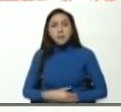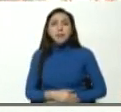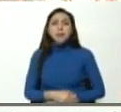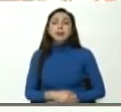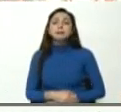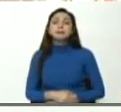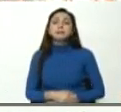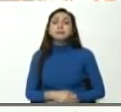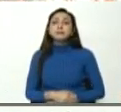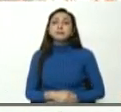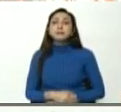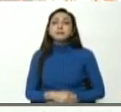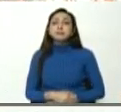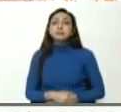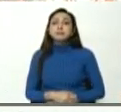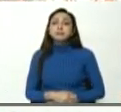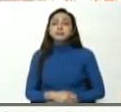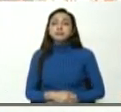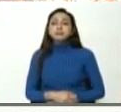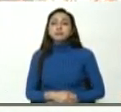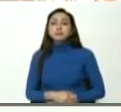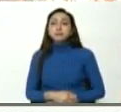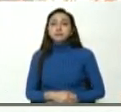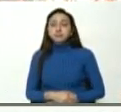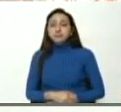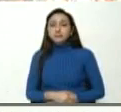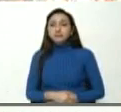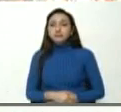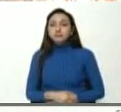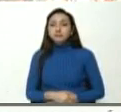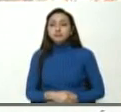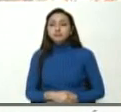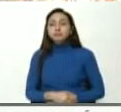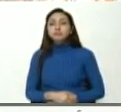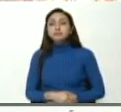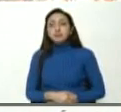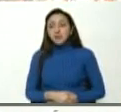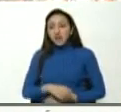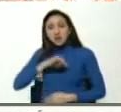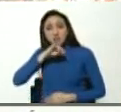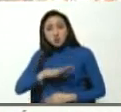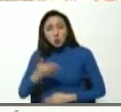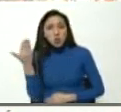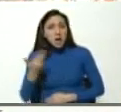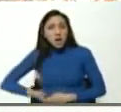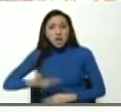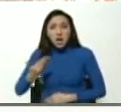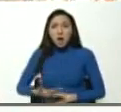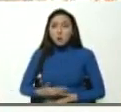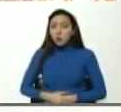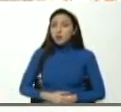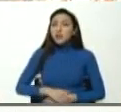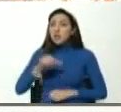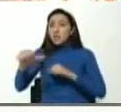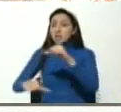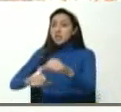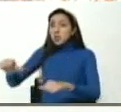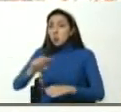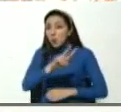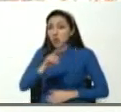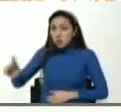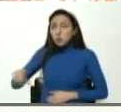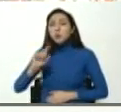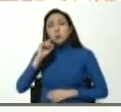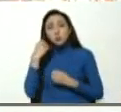un punto de inflexión de nuestra historia reciente del siglo 21